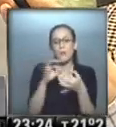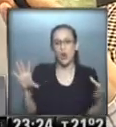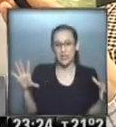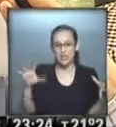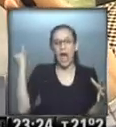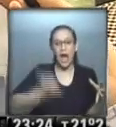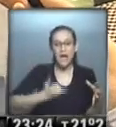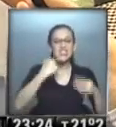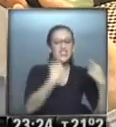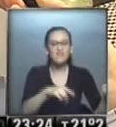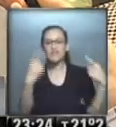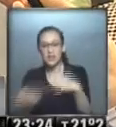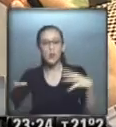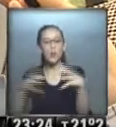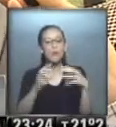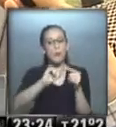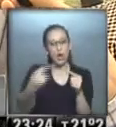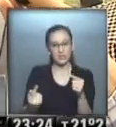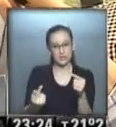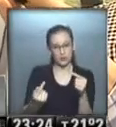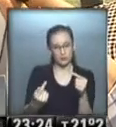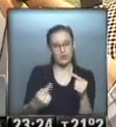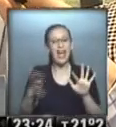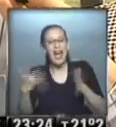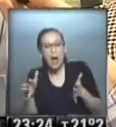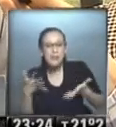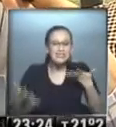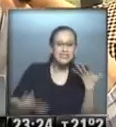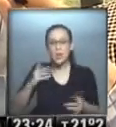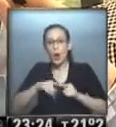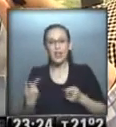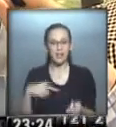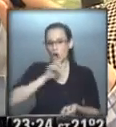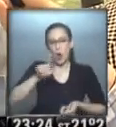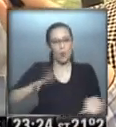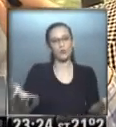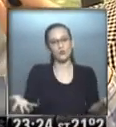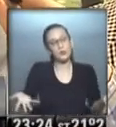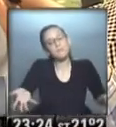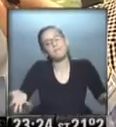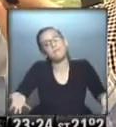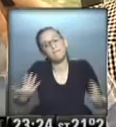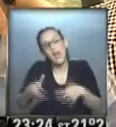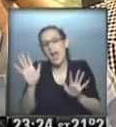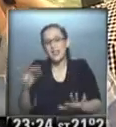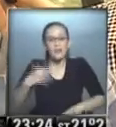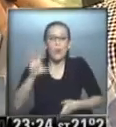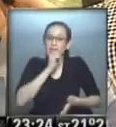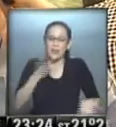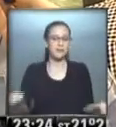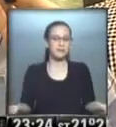los partidos políticos y está la política. Pero a veces la política tiene caras que no nos gustan, ¿qué vamos a hacer? Y estas son trampas de la política,